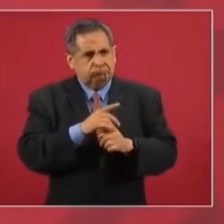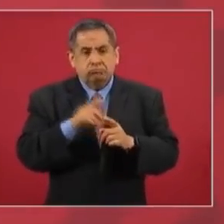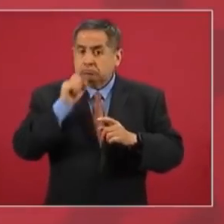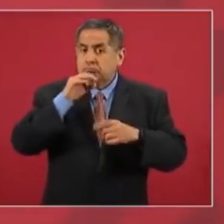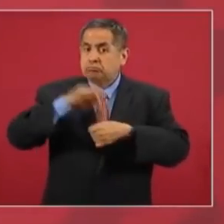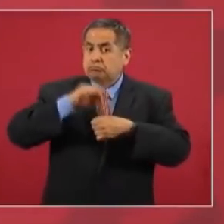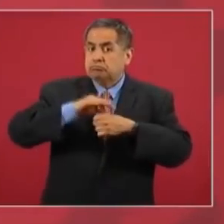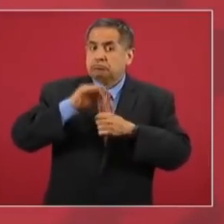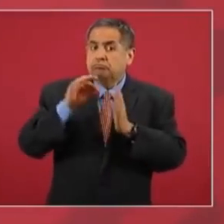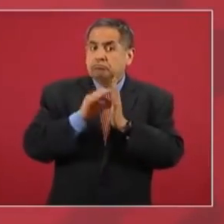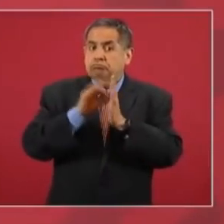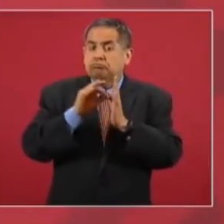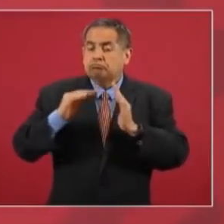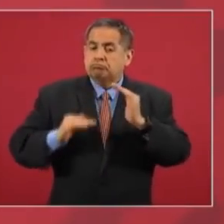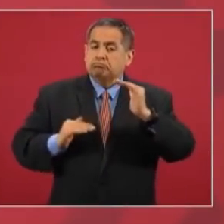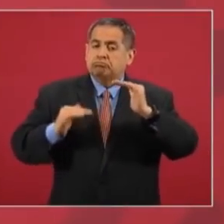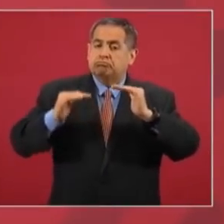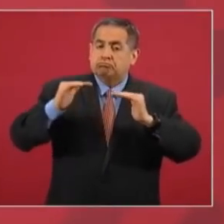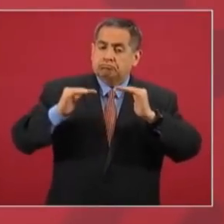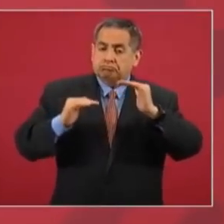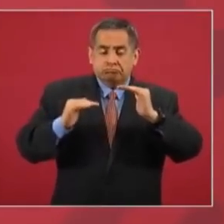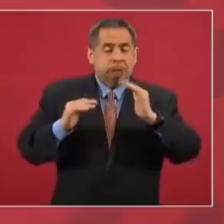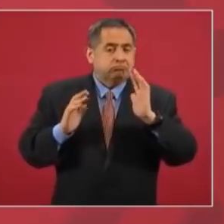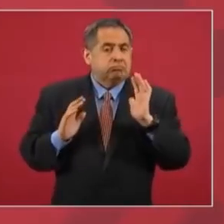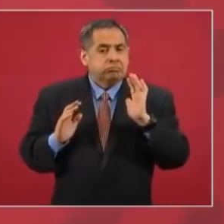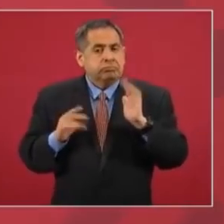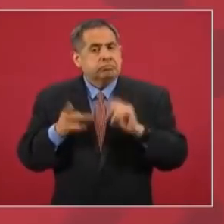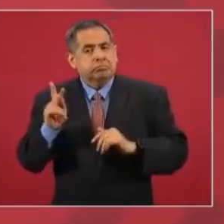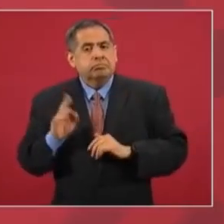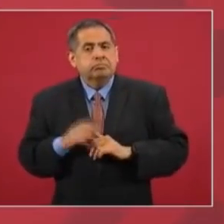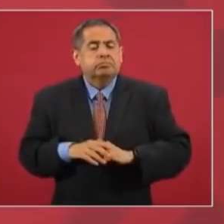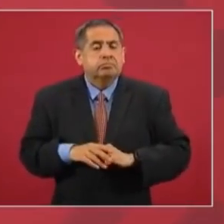posicionado, pero